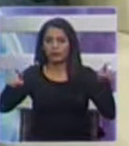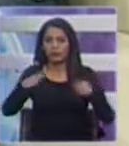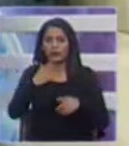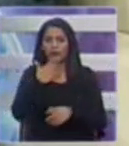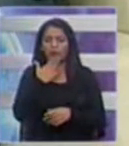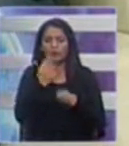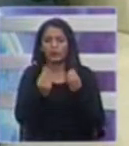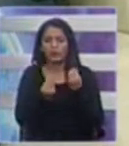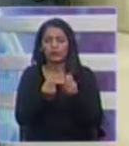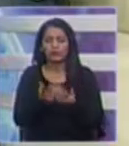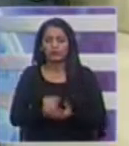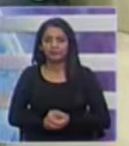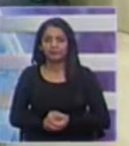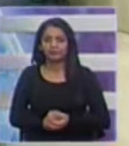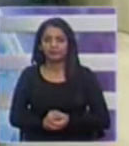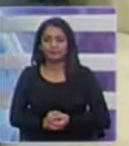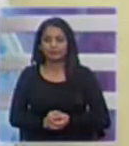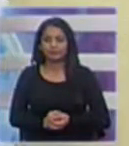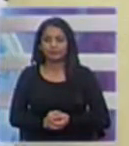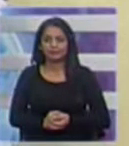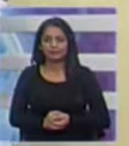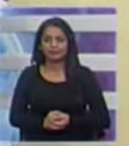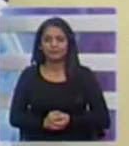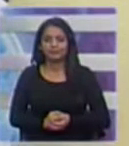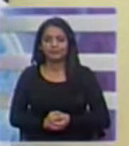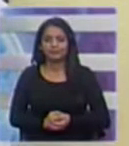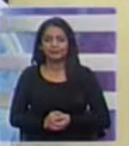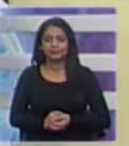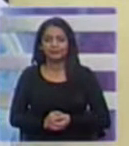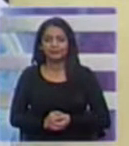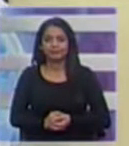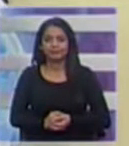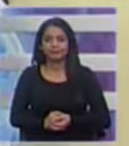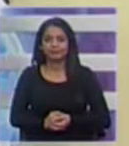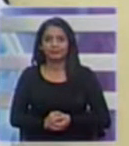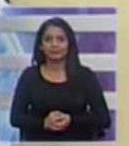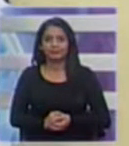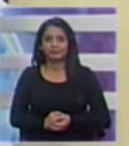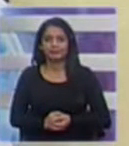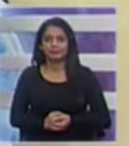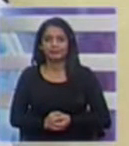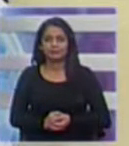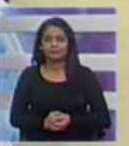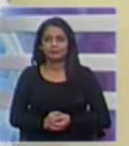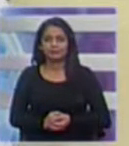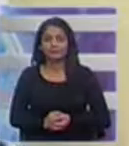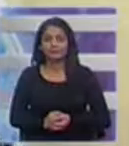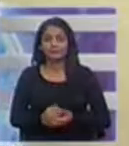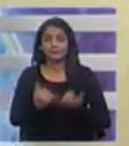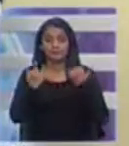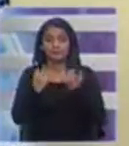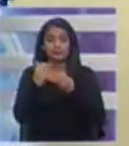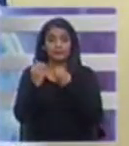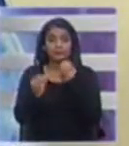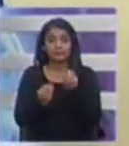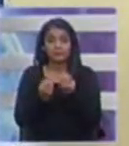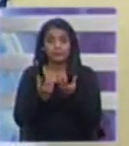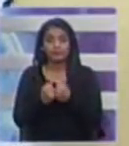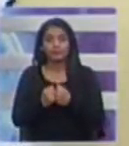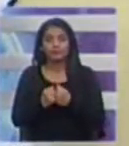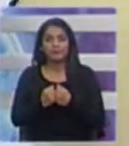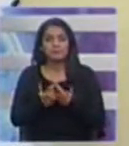Segundo, impulsar leyes para aumentar las penas para quienes hagan mal uso del dinero público. Tercero, darle una